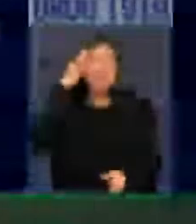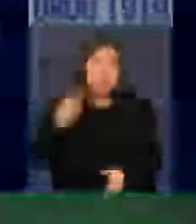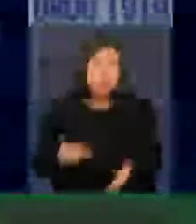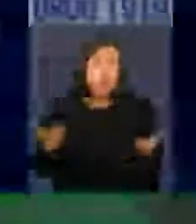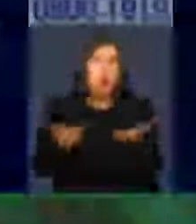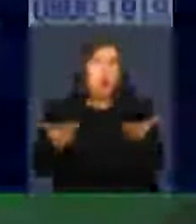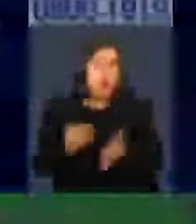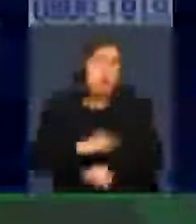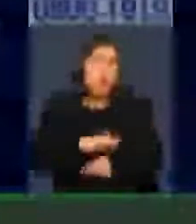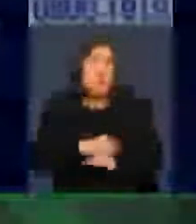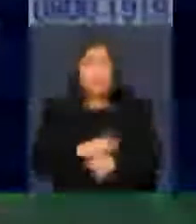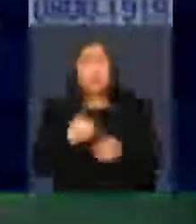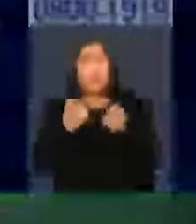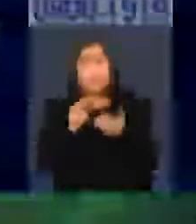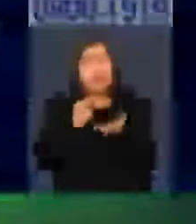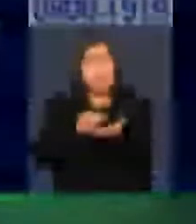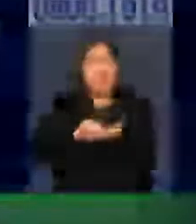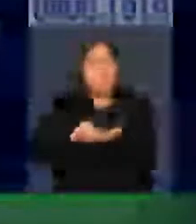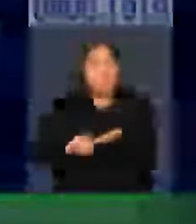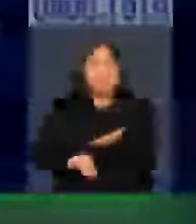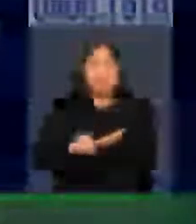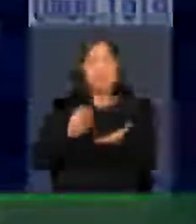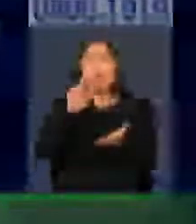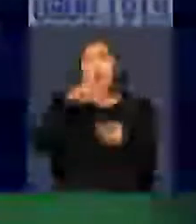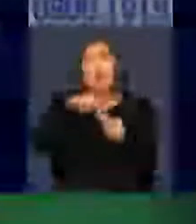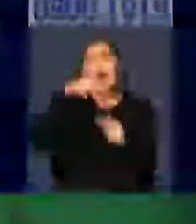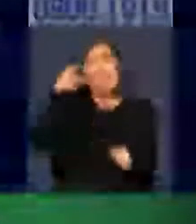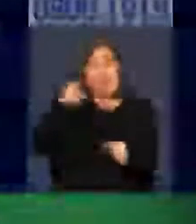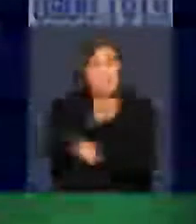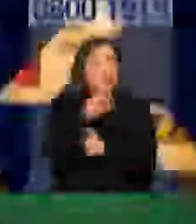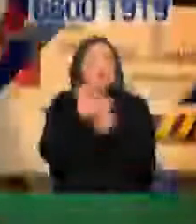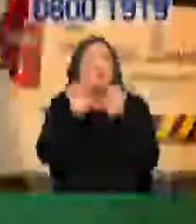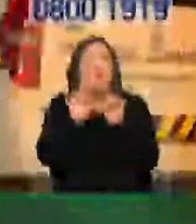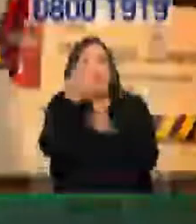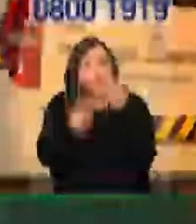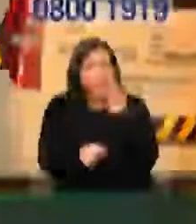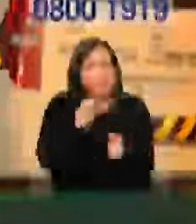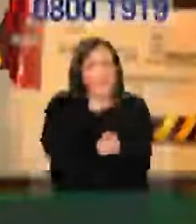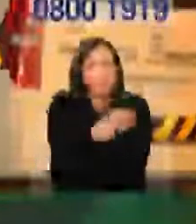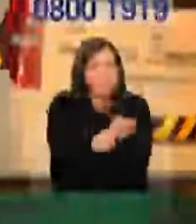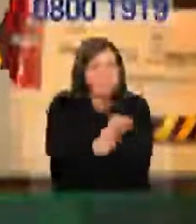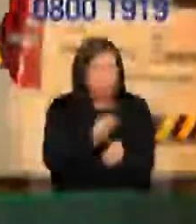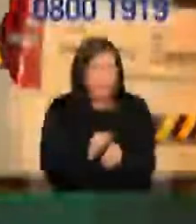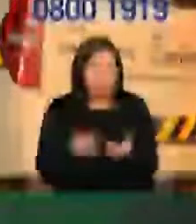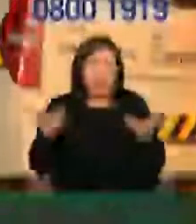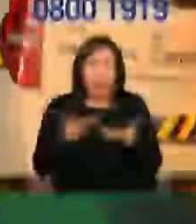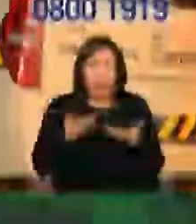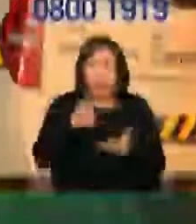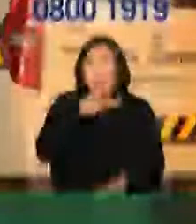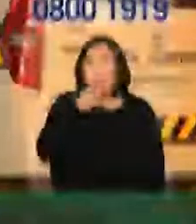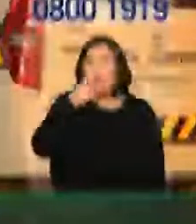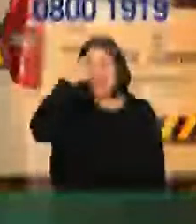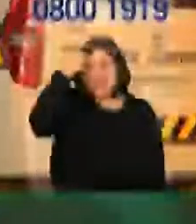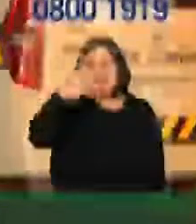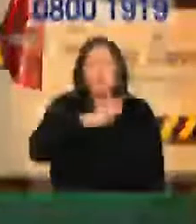tener registros de ADN y no solo de la gente que delinque, dijo entonces Luis Alberto Heber. Actualmente la policía científica tiene